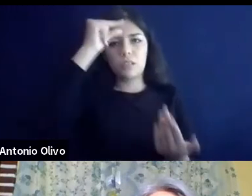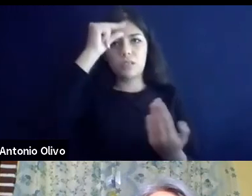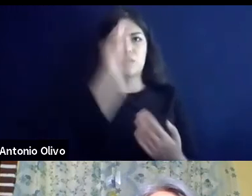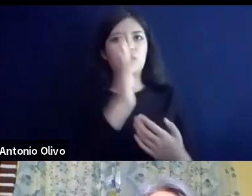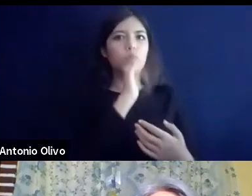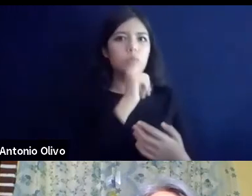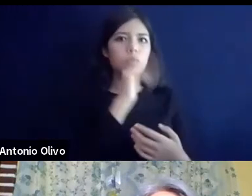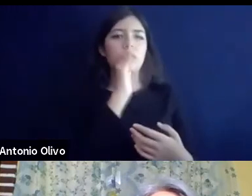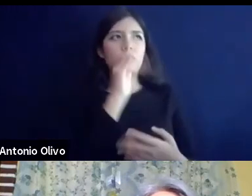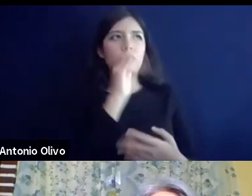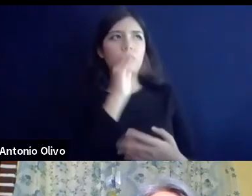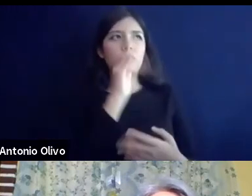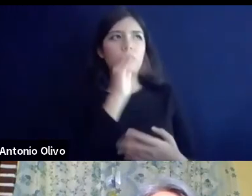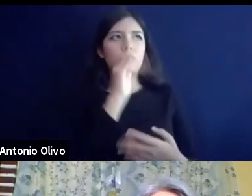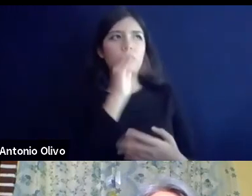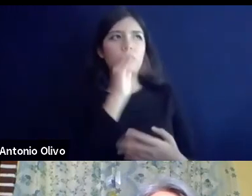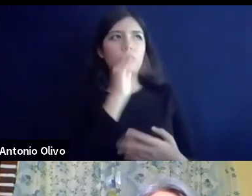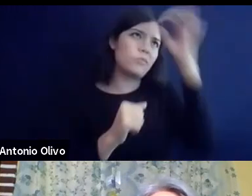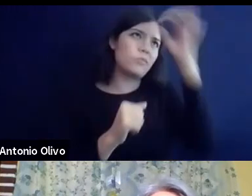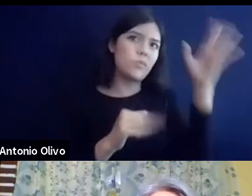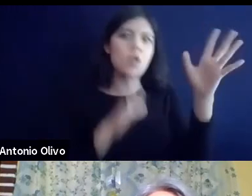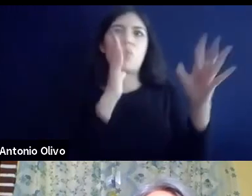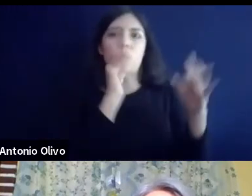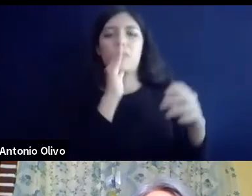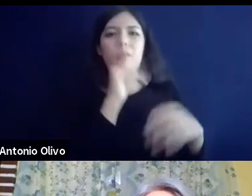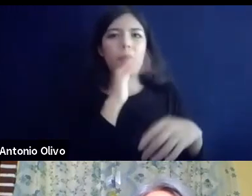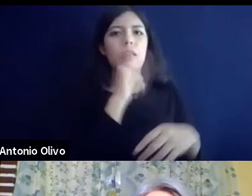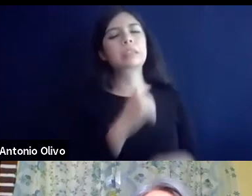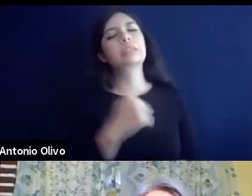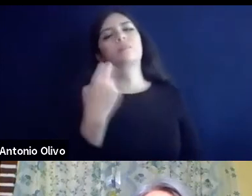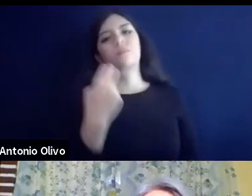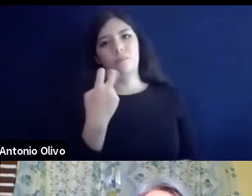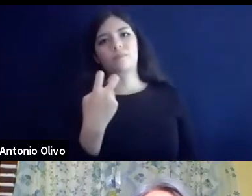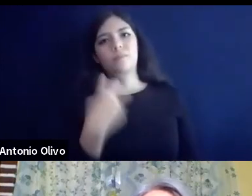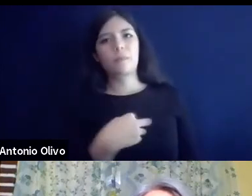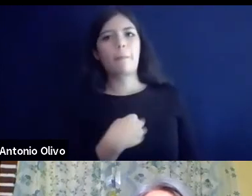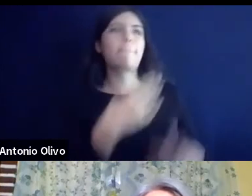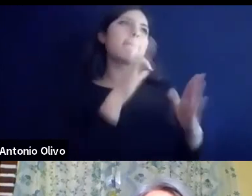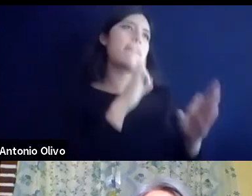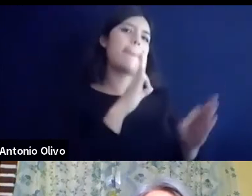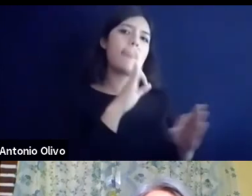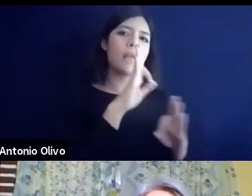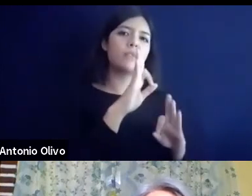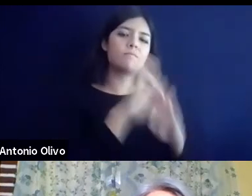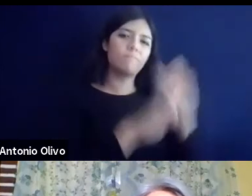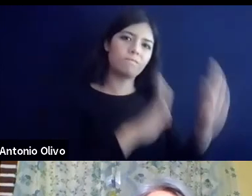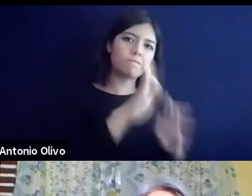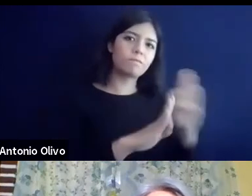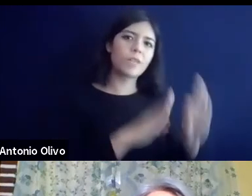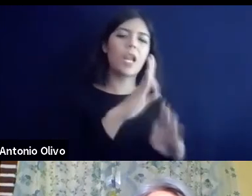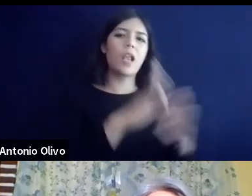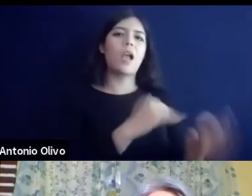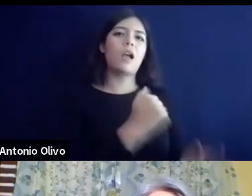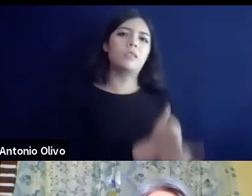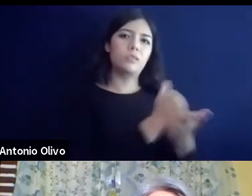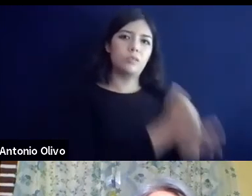encuentran con quién ni en dónde. Y entonces trabajar con pacientes profundos y ver que tienen bajas